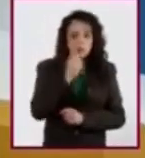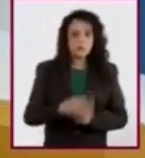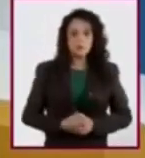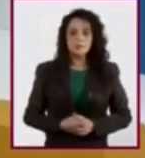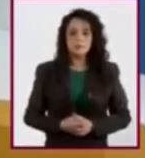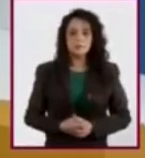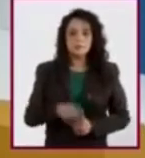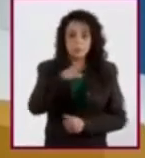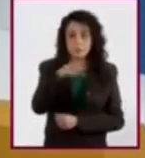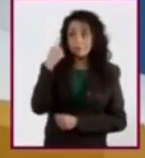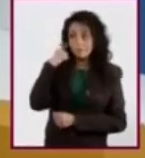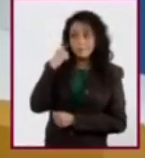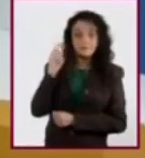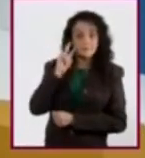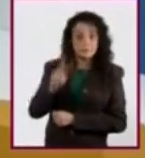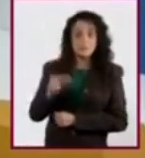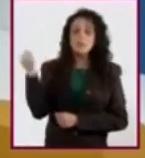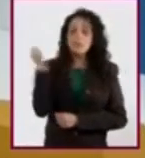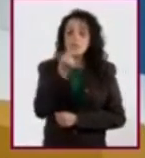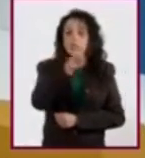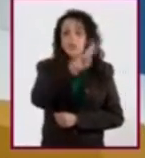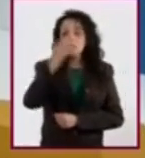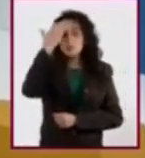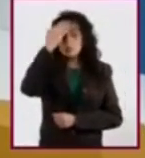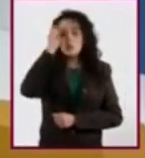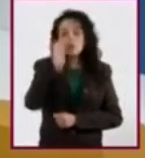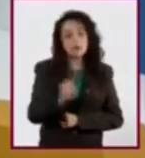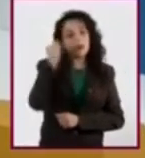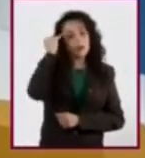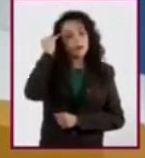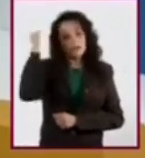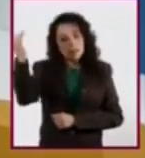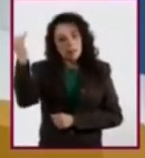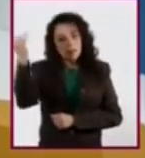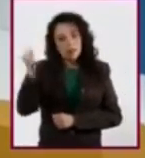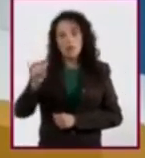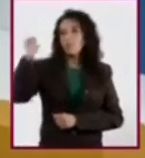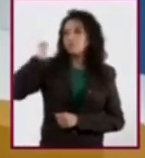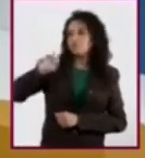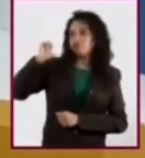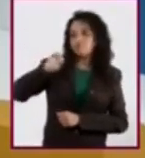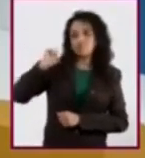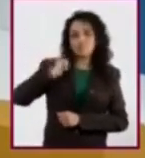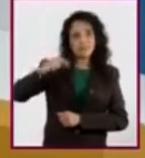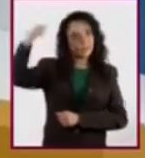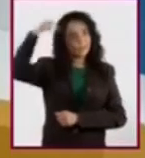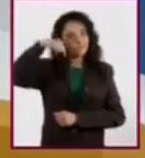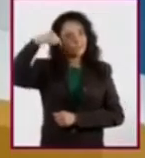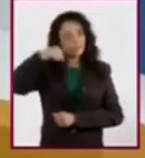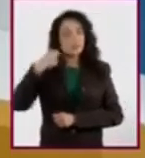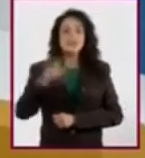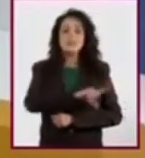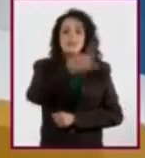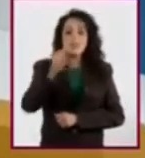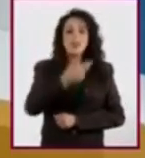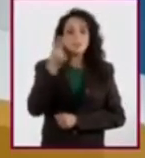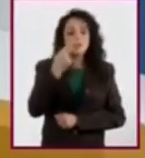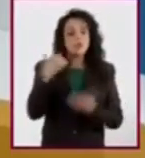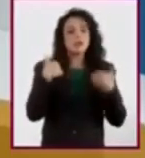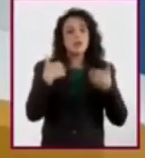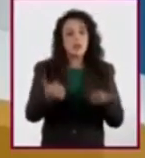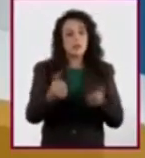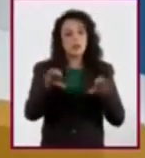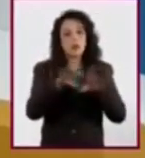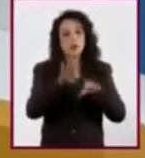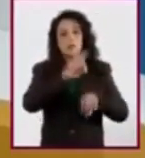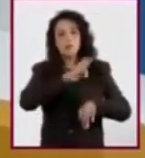escucharon, es necesario reconocer las ideas y prejuicios que tenemos para luego ser conscientes y pensar de qué manera